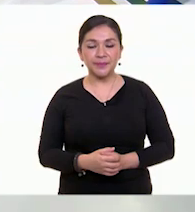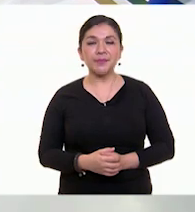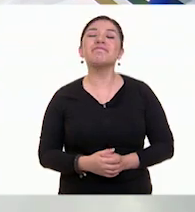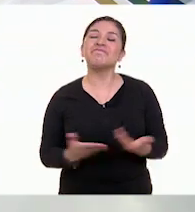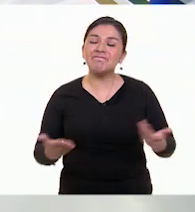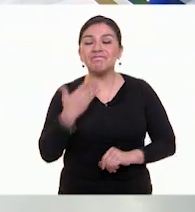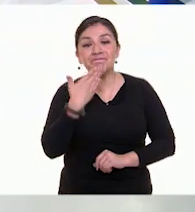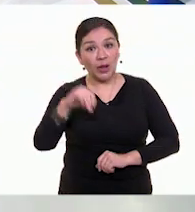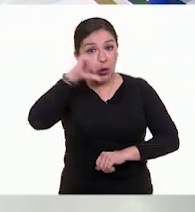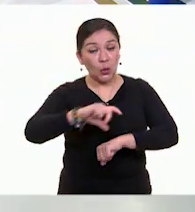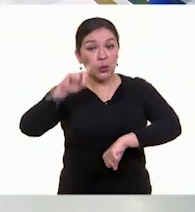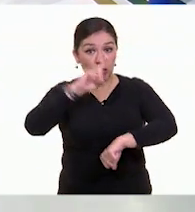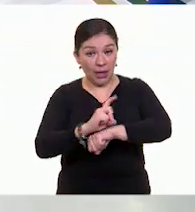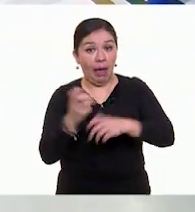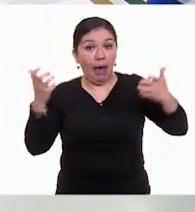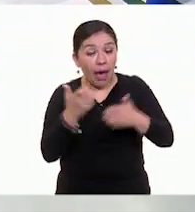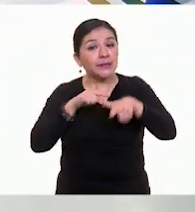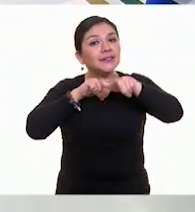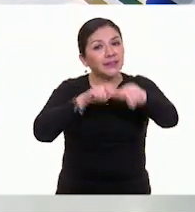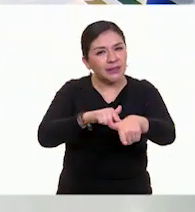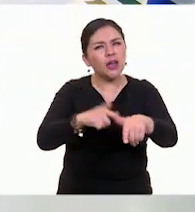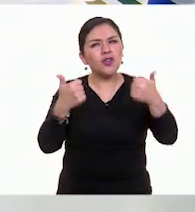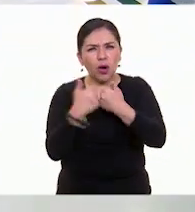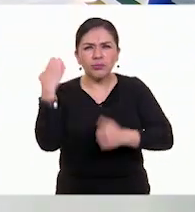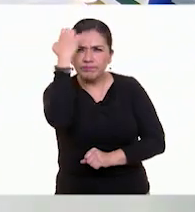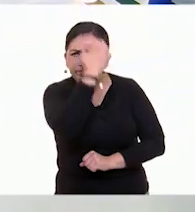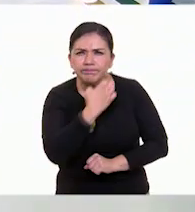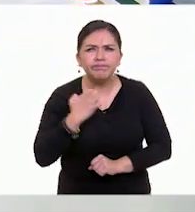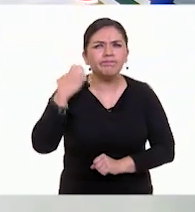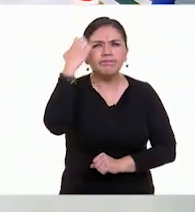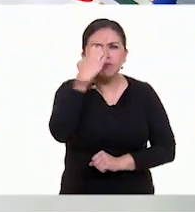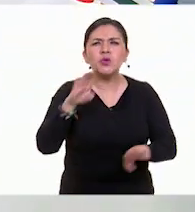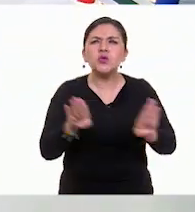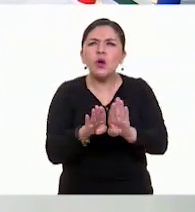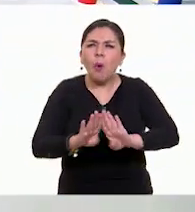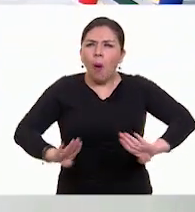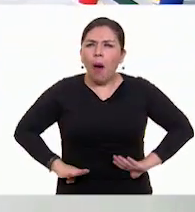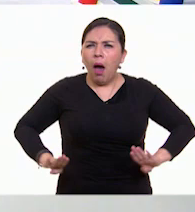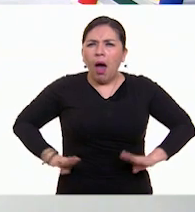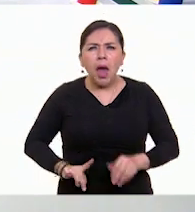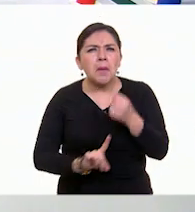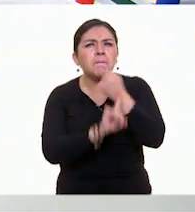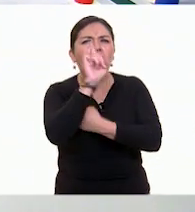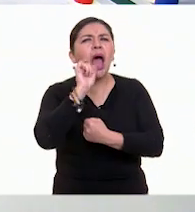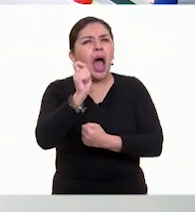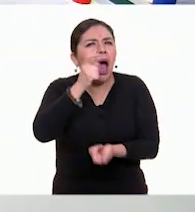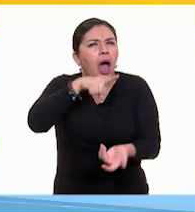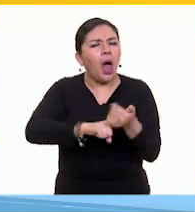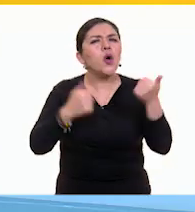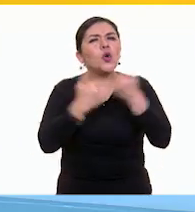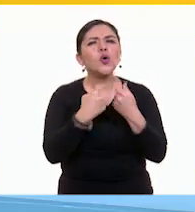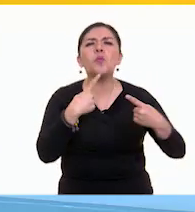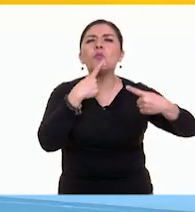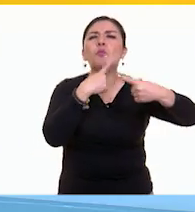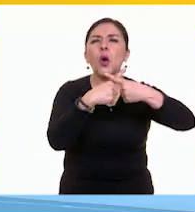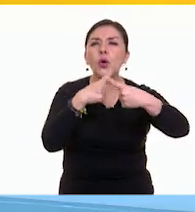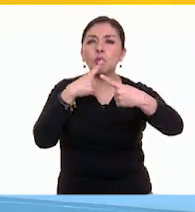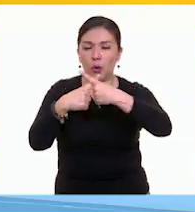Bien, María, el día de hoy vamos a continuar analizando situaciones que están relacionadas con